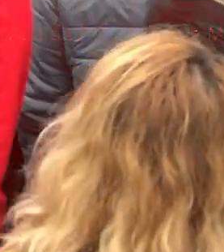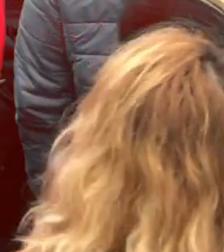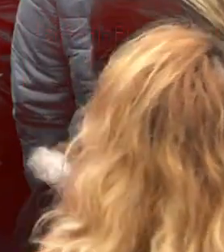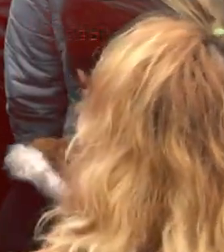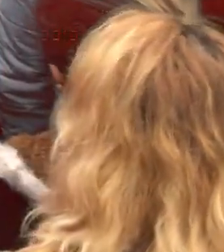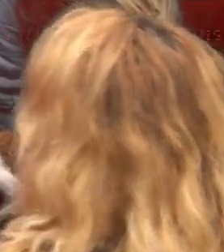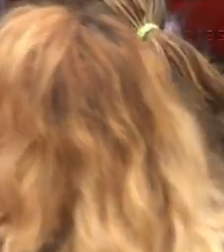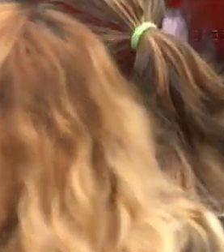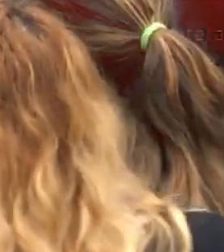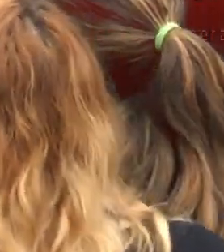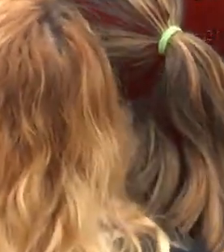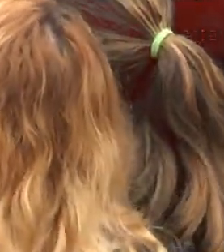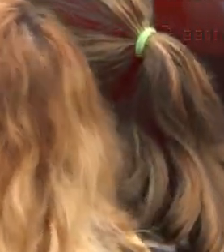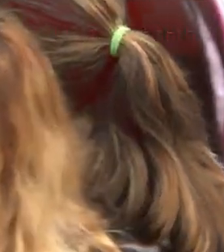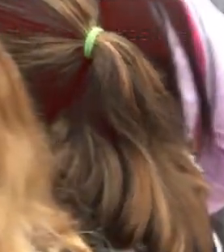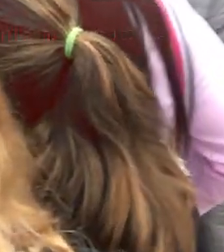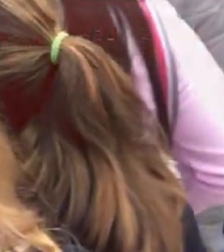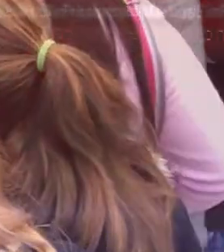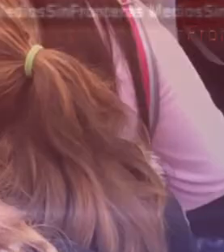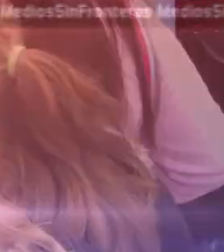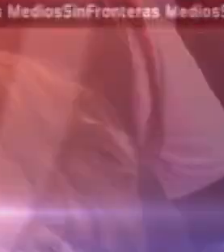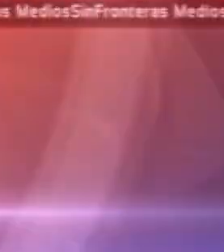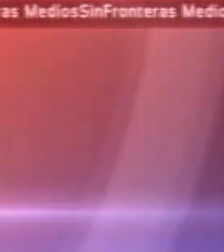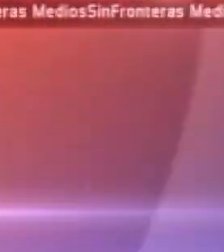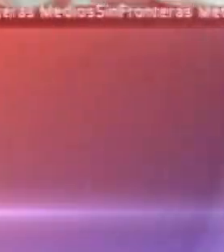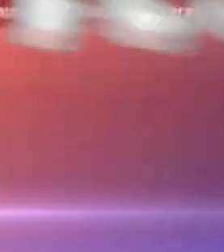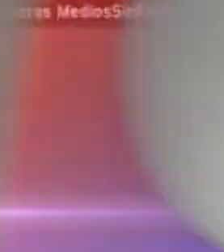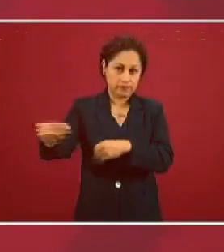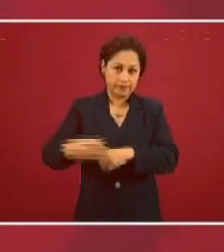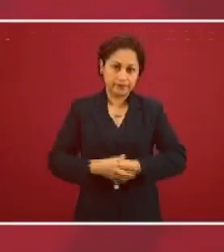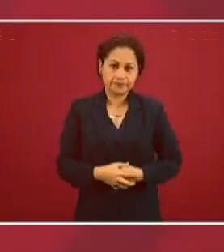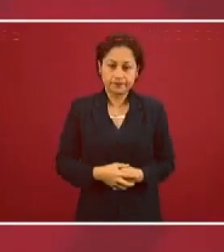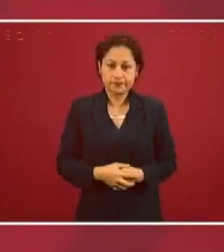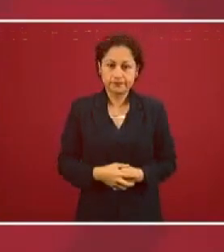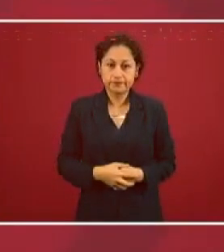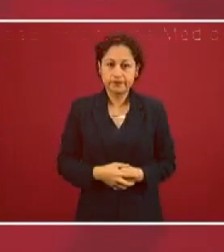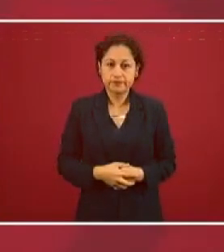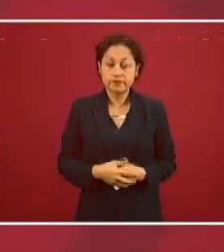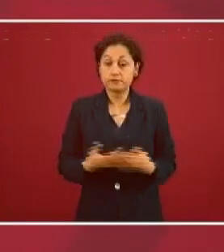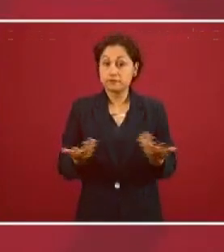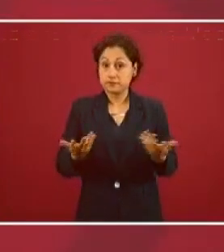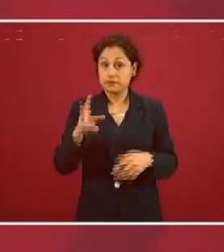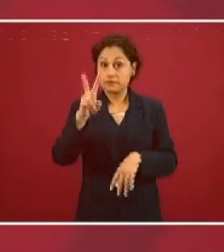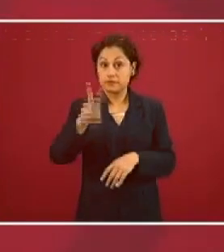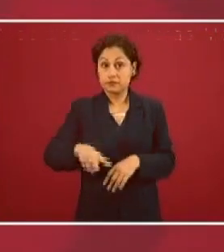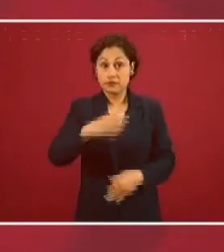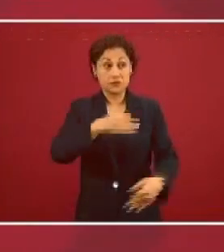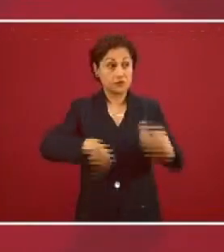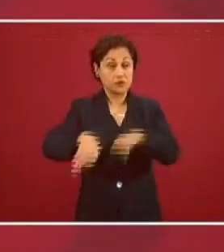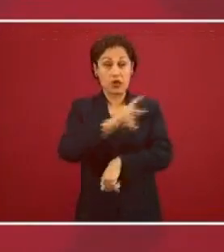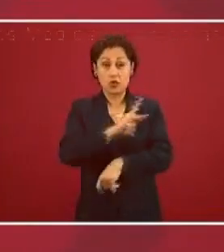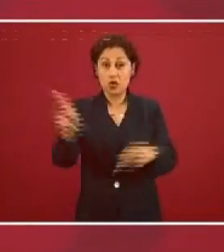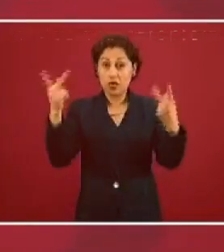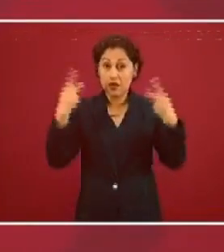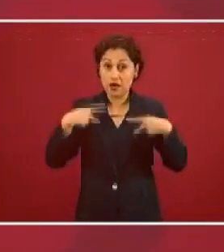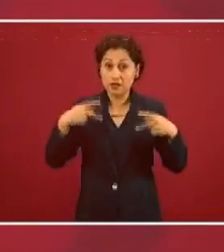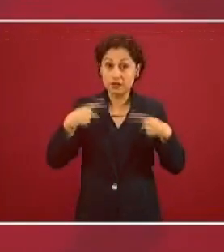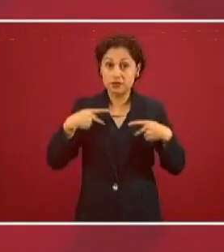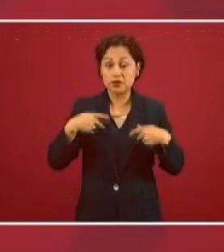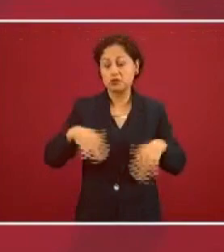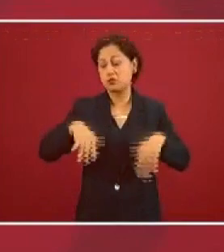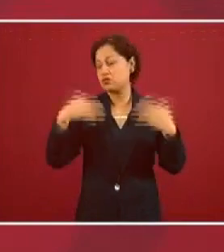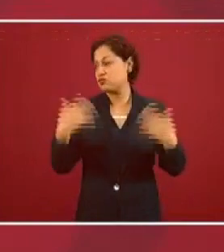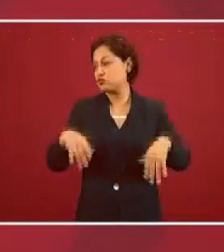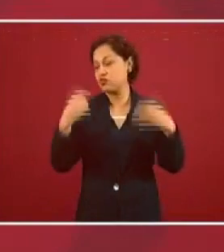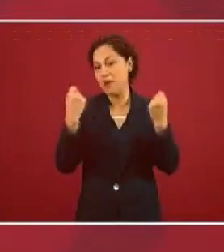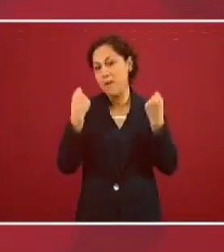pidió moverlos del lugar como prevención, pero Migración Mexicana no lo autorizó. En México, las medidas adoptadas por el gobierno para tratar la crisis del coronavirus